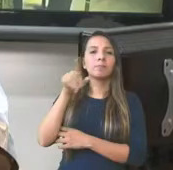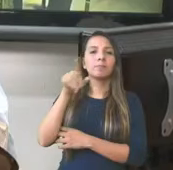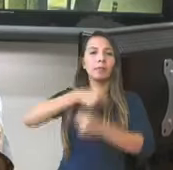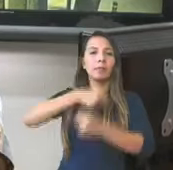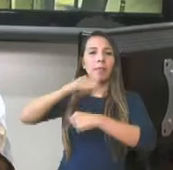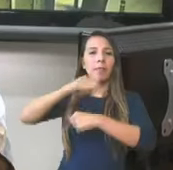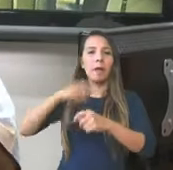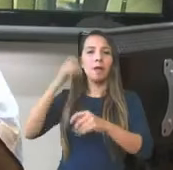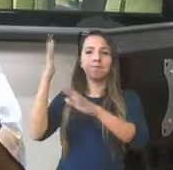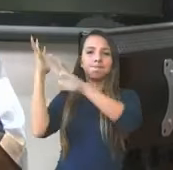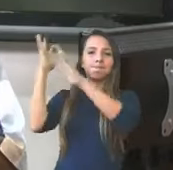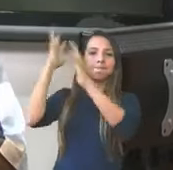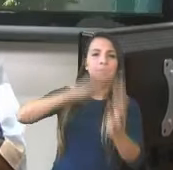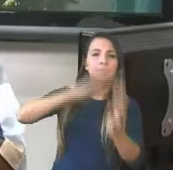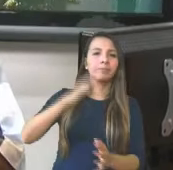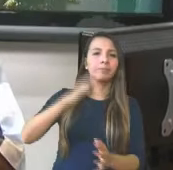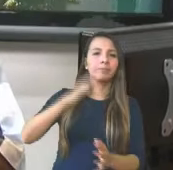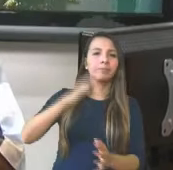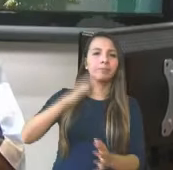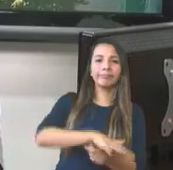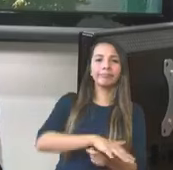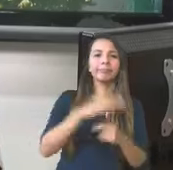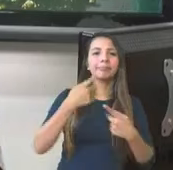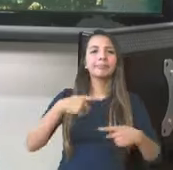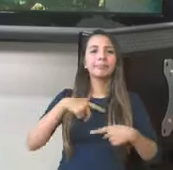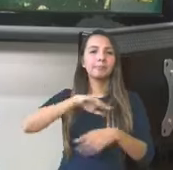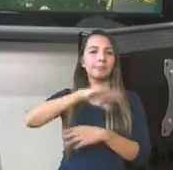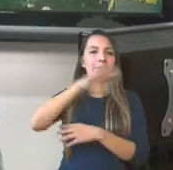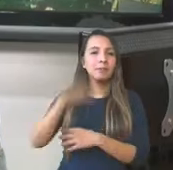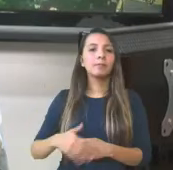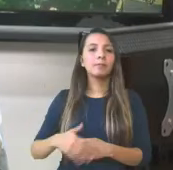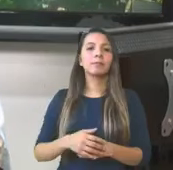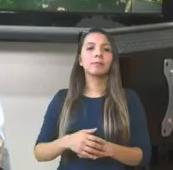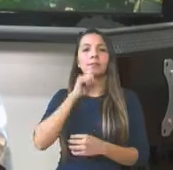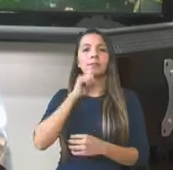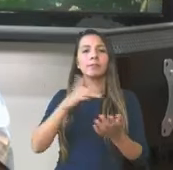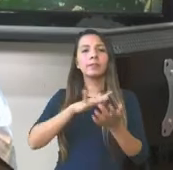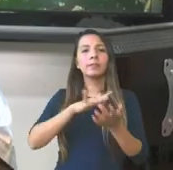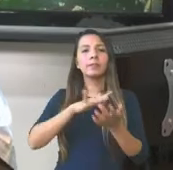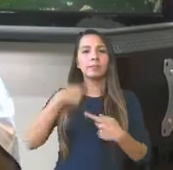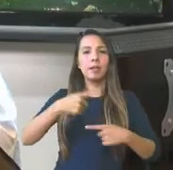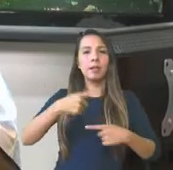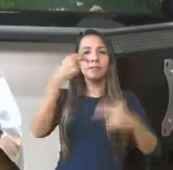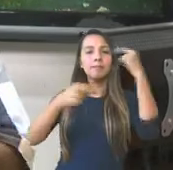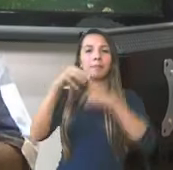esta información. Saludar con mucho gusto a las personas que nos están siguiendo. Marta Fragoso, un saludo para ti.